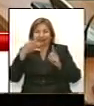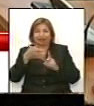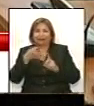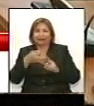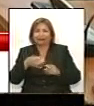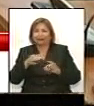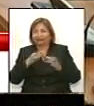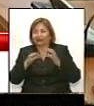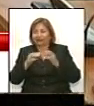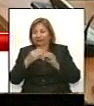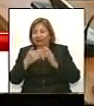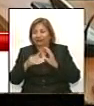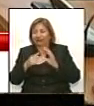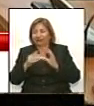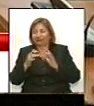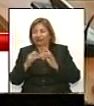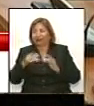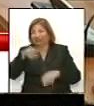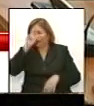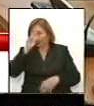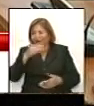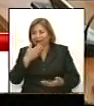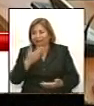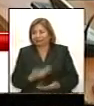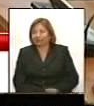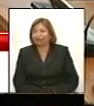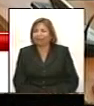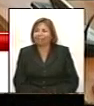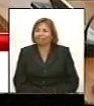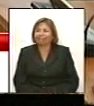violencia de género en línea en el Perú. Muchas gracias.